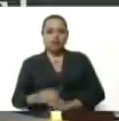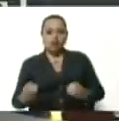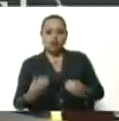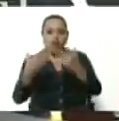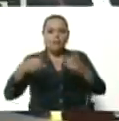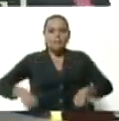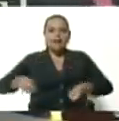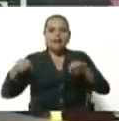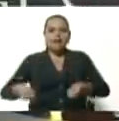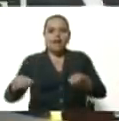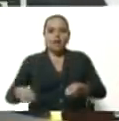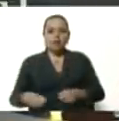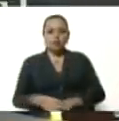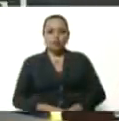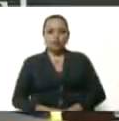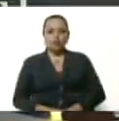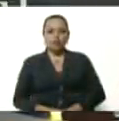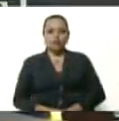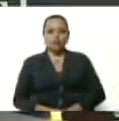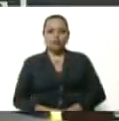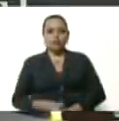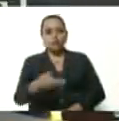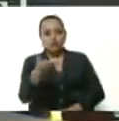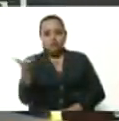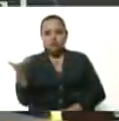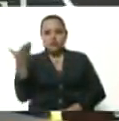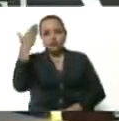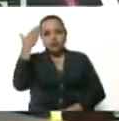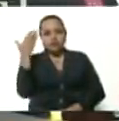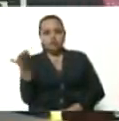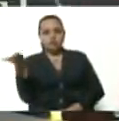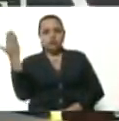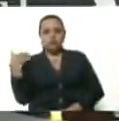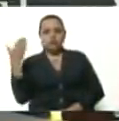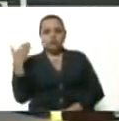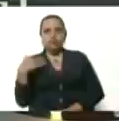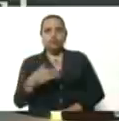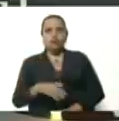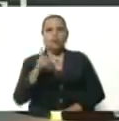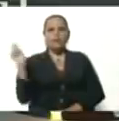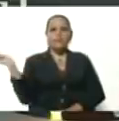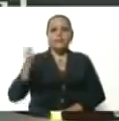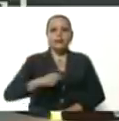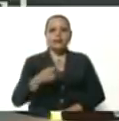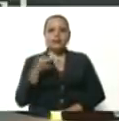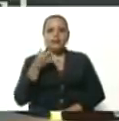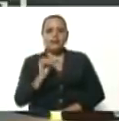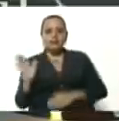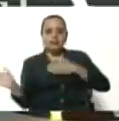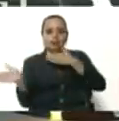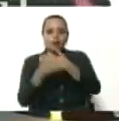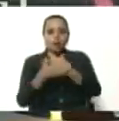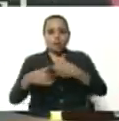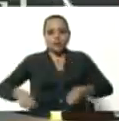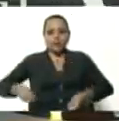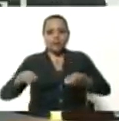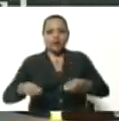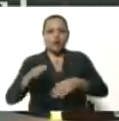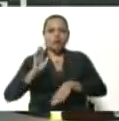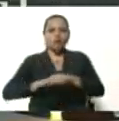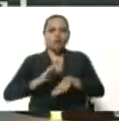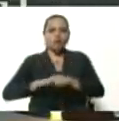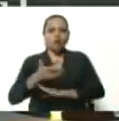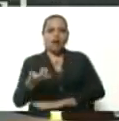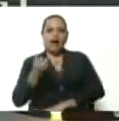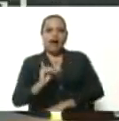del mercado de las pulgas. Usted bien sabe que hace un poco más de un mes se cerró ese mercado porque, bueno,